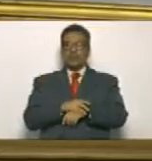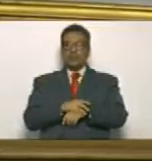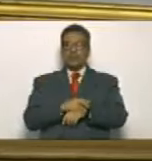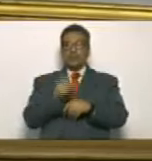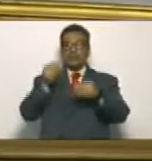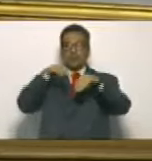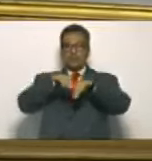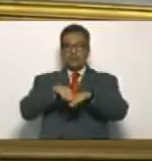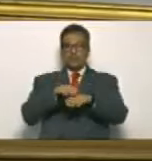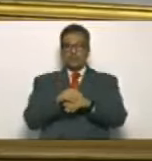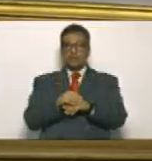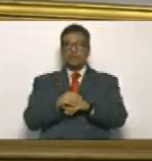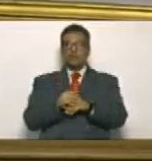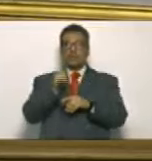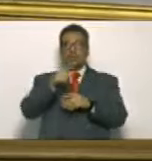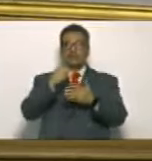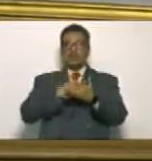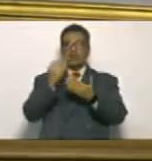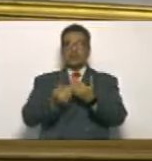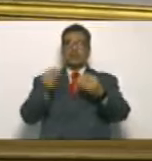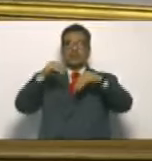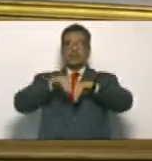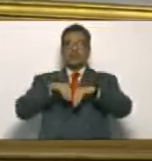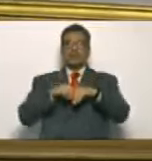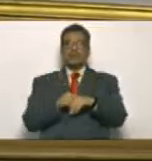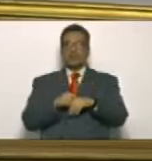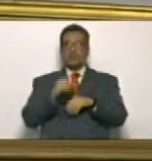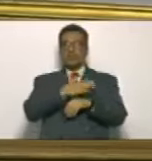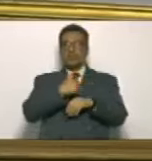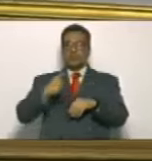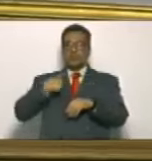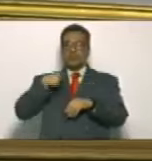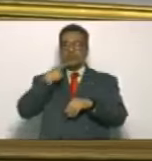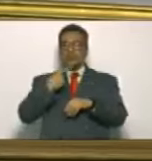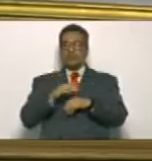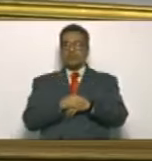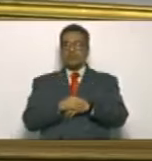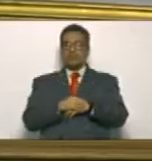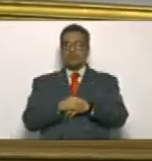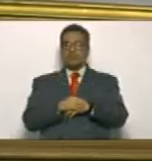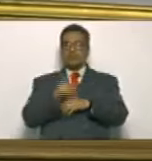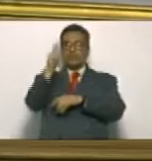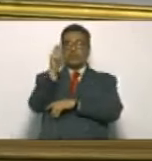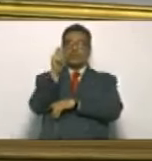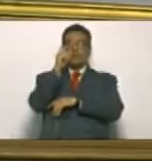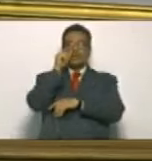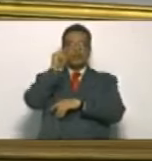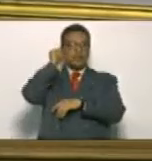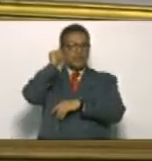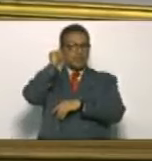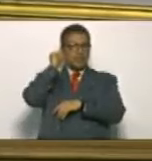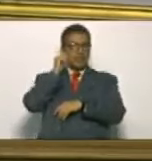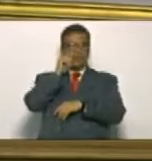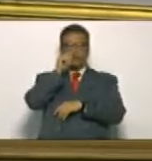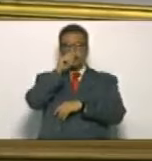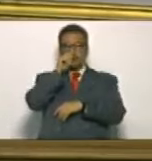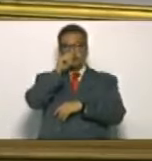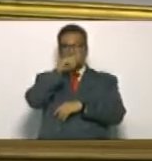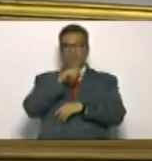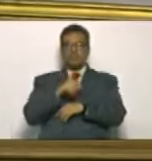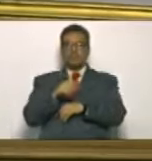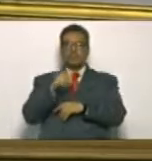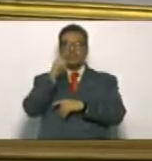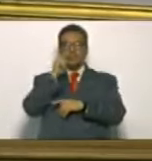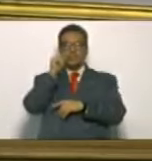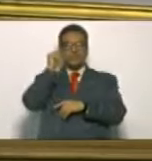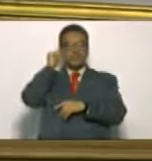a incorporar a este proyecto de acuerdo, quiero pedirle a las diputadas, a las